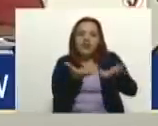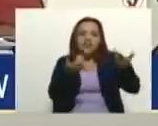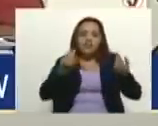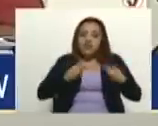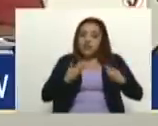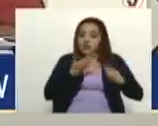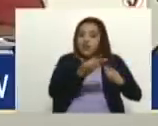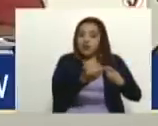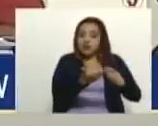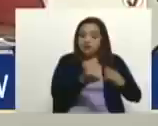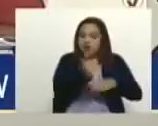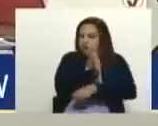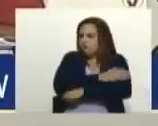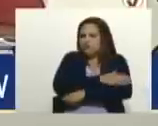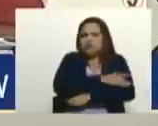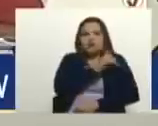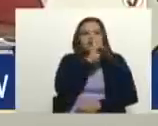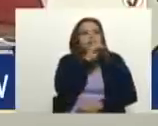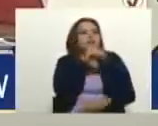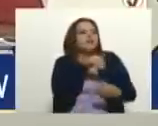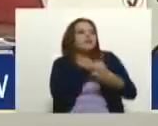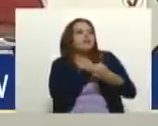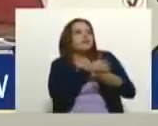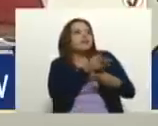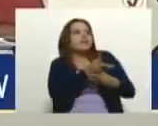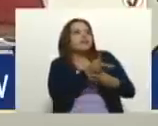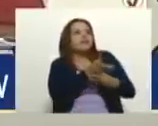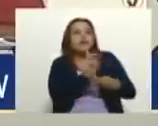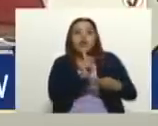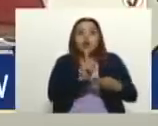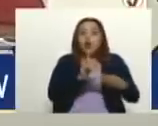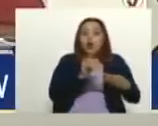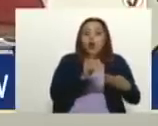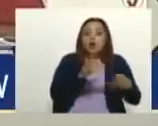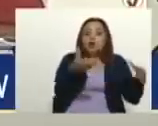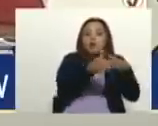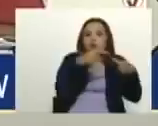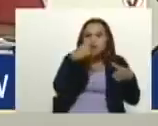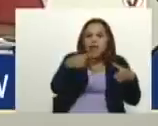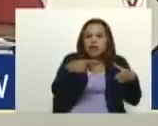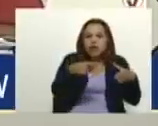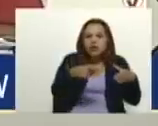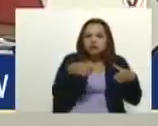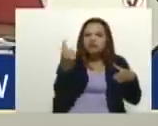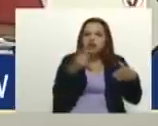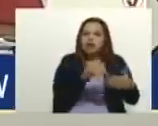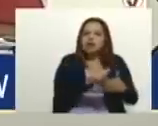y ninguno de ellos, y no hablo partido, sino liderazgo, tuvo la valentía